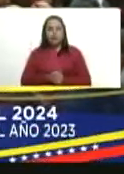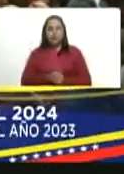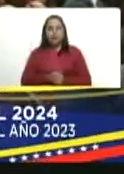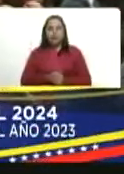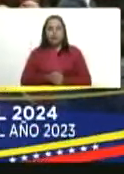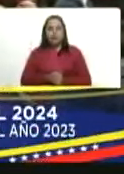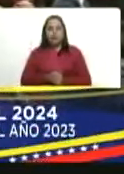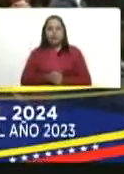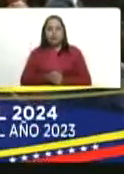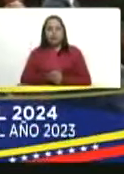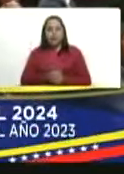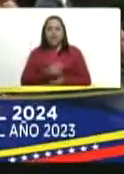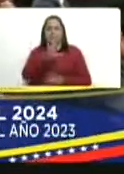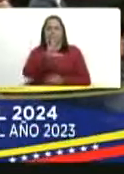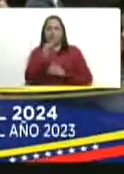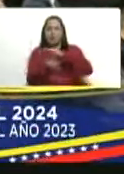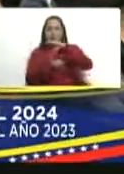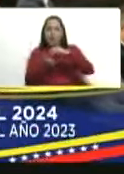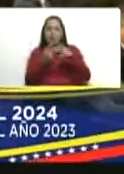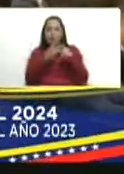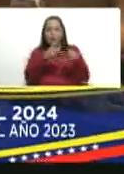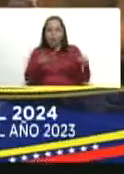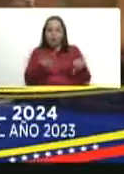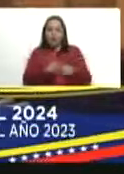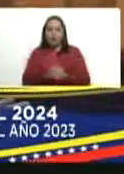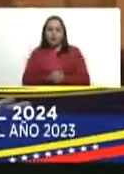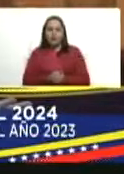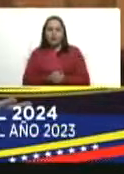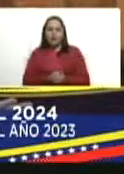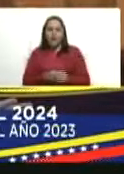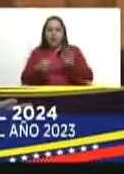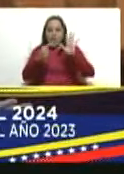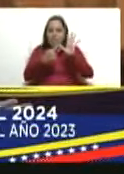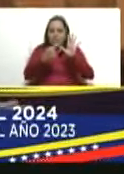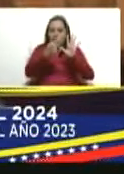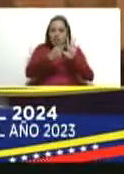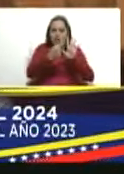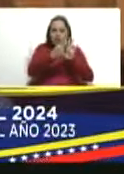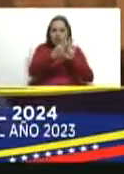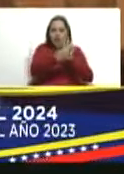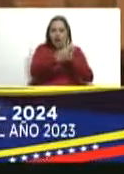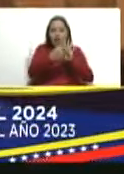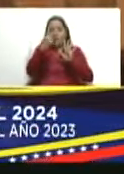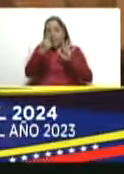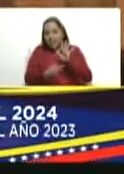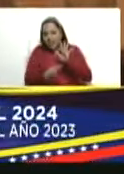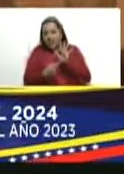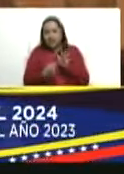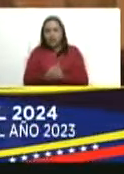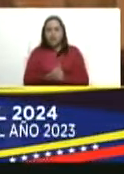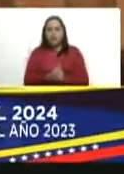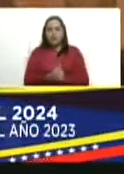Cinco poderes tenemos. Y cada poder debe